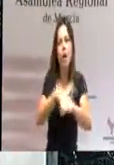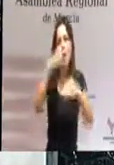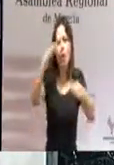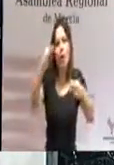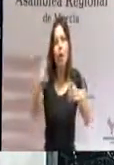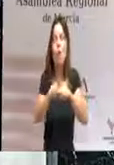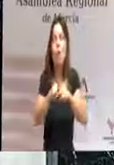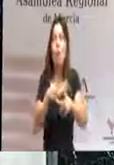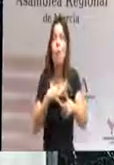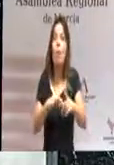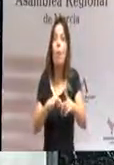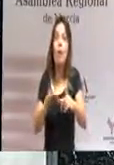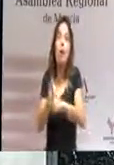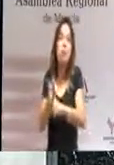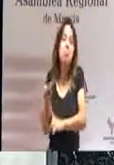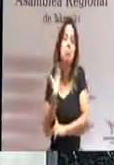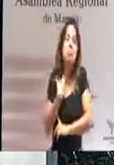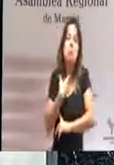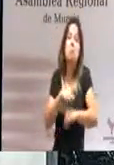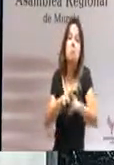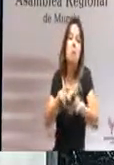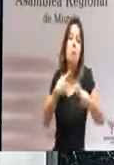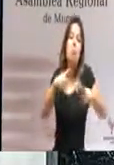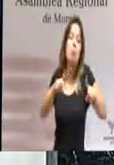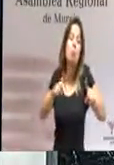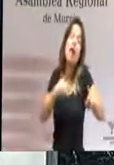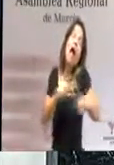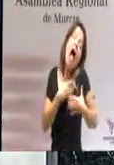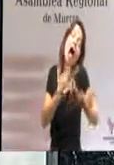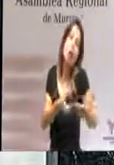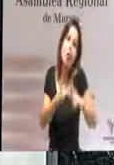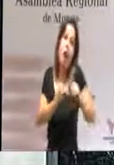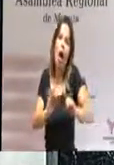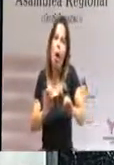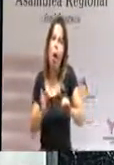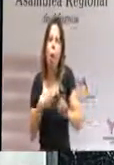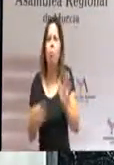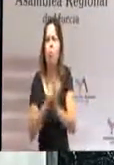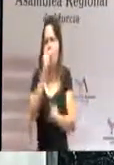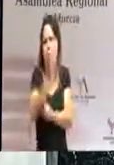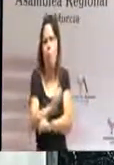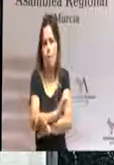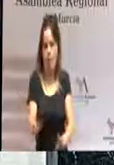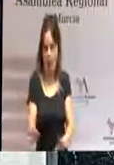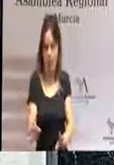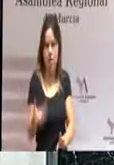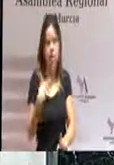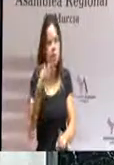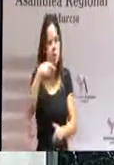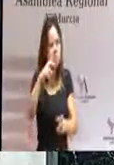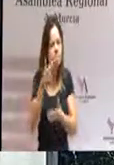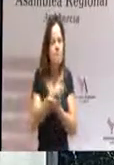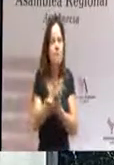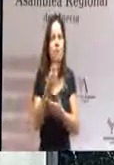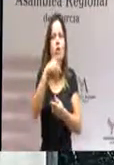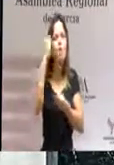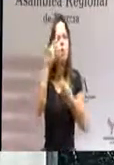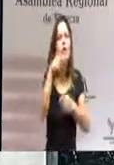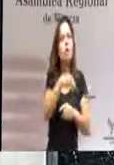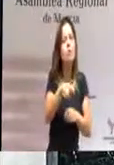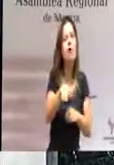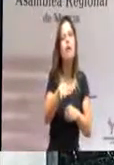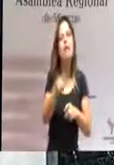tiende la mano como gobierna por decreto. Por eso, señor presidente, pensamos que usted y su Gobierno lo que hace es dividir a